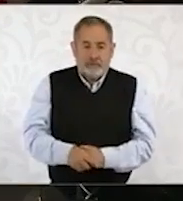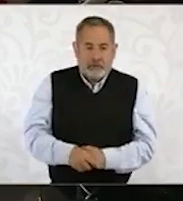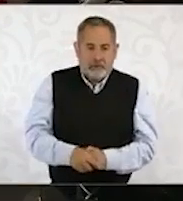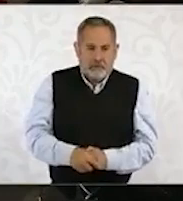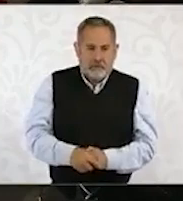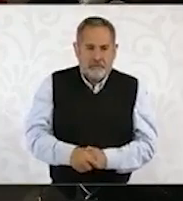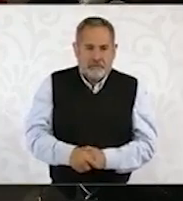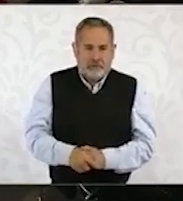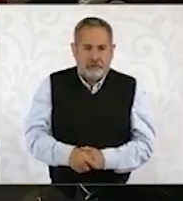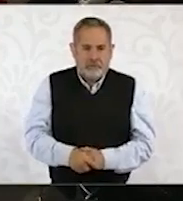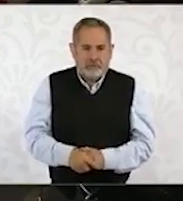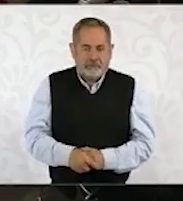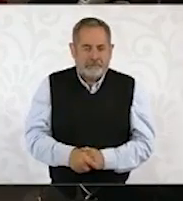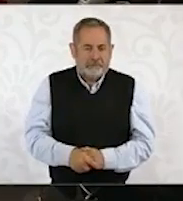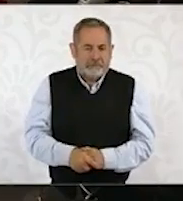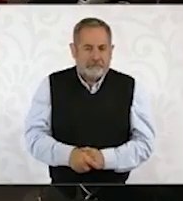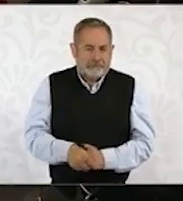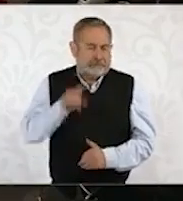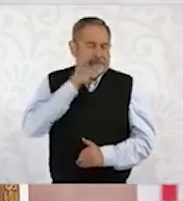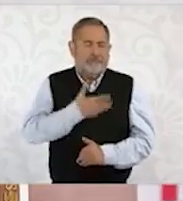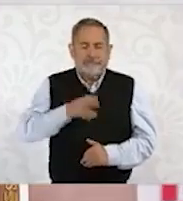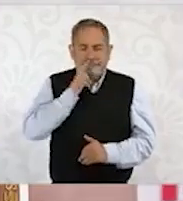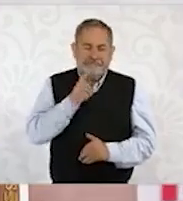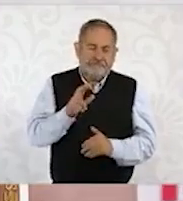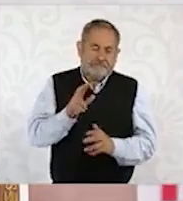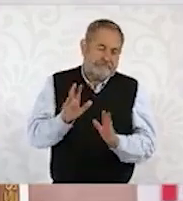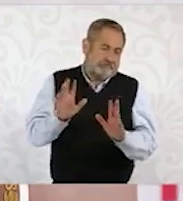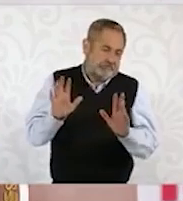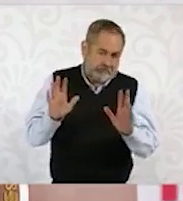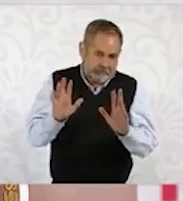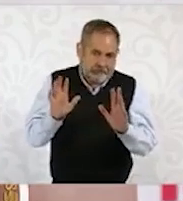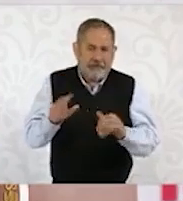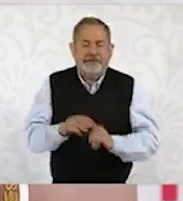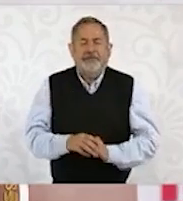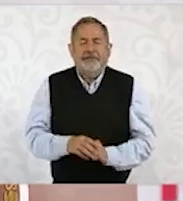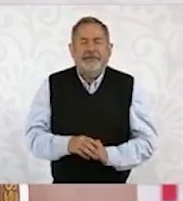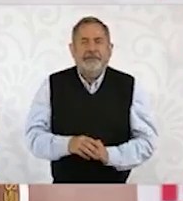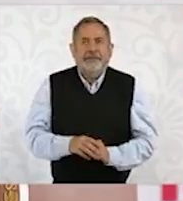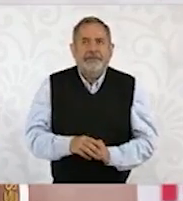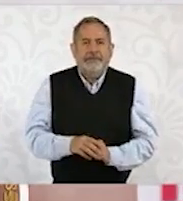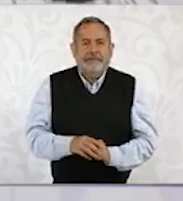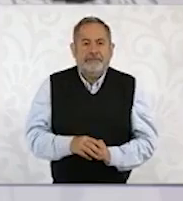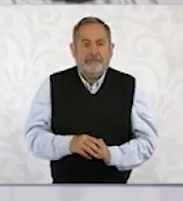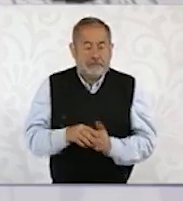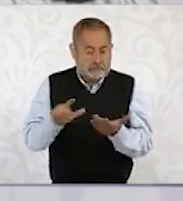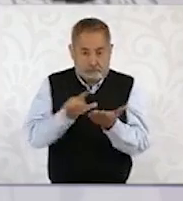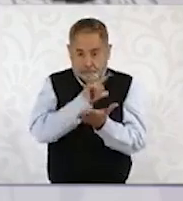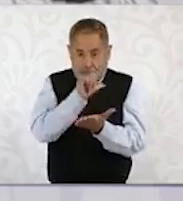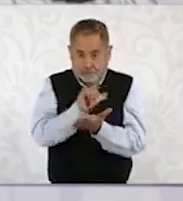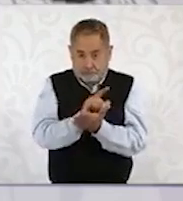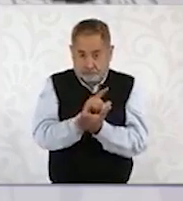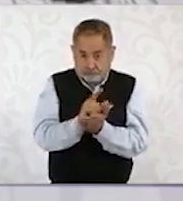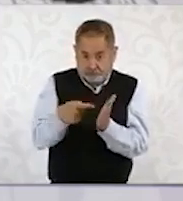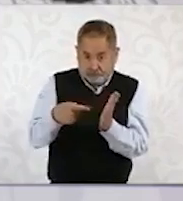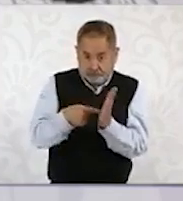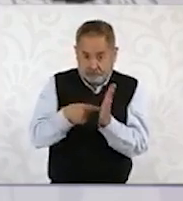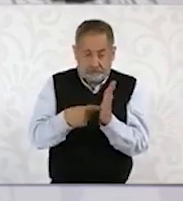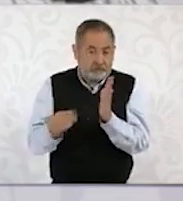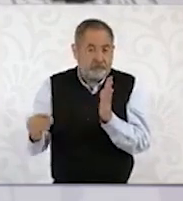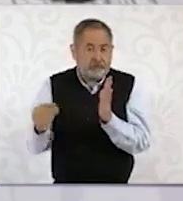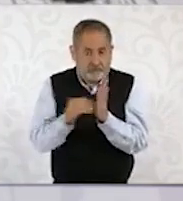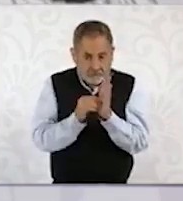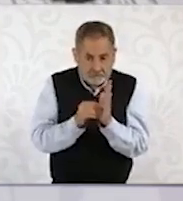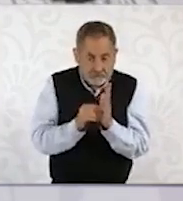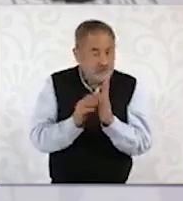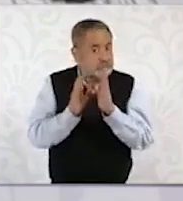Bueno, eso. Nosotros lo que planteamos en la ley, que por